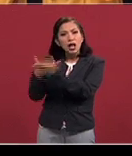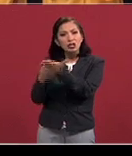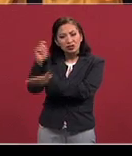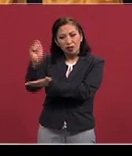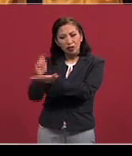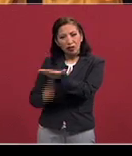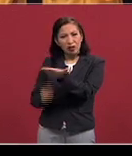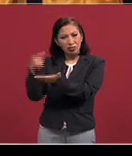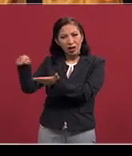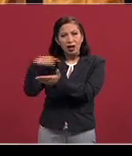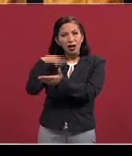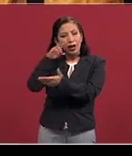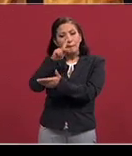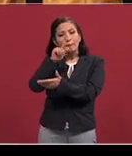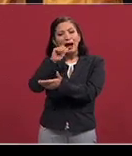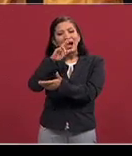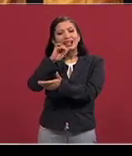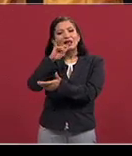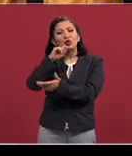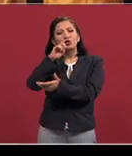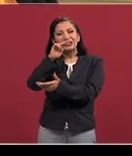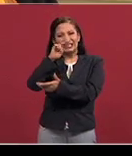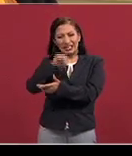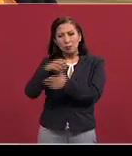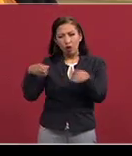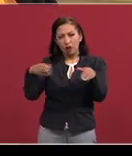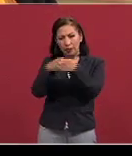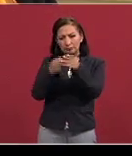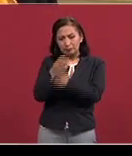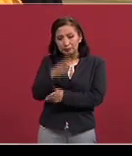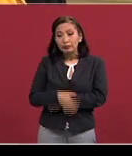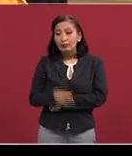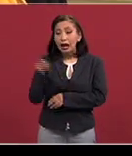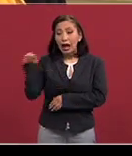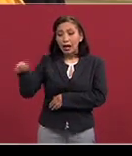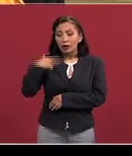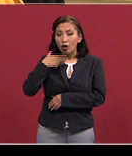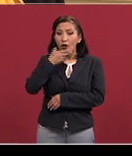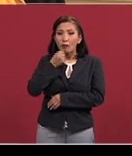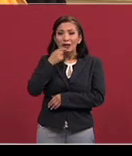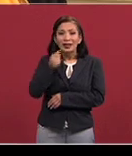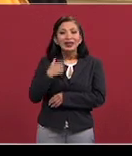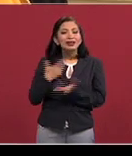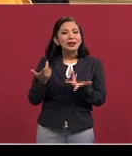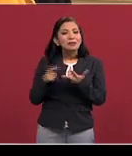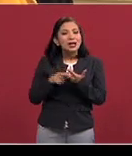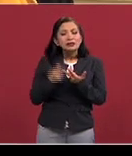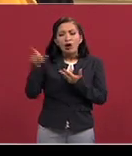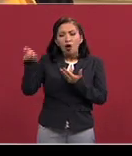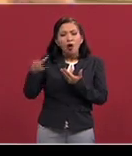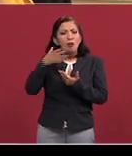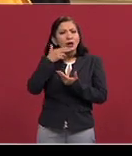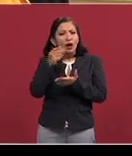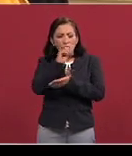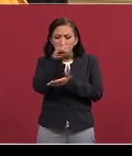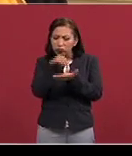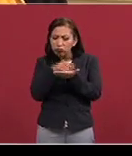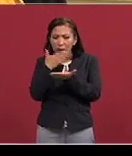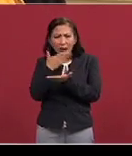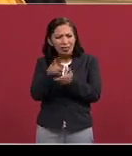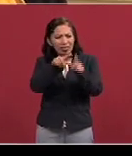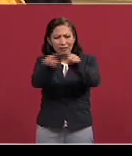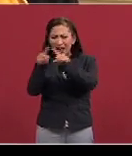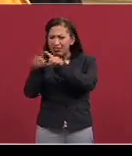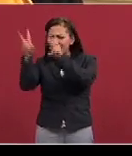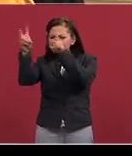que él hizo del Paricutín, precisamente. Yo te podría decir que es lo que más se aproxima a un hombre del Renacimiento. Es un hombre con un registro muy